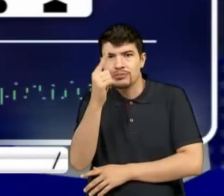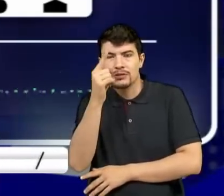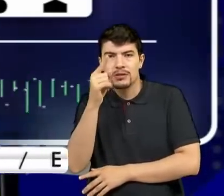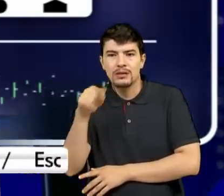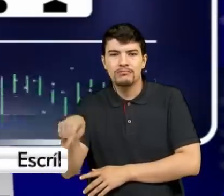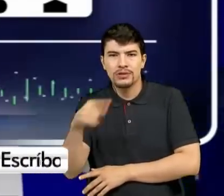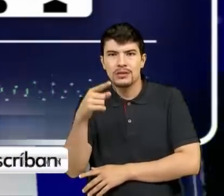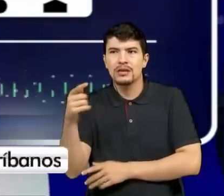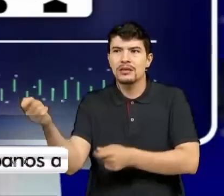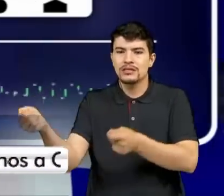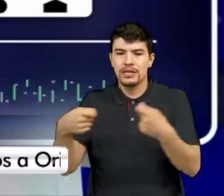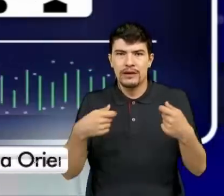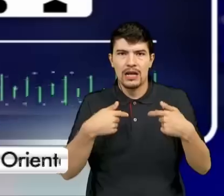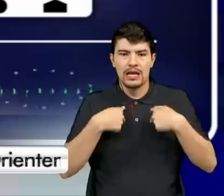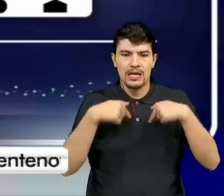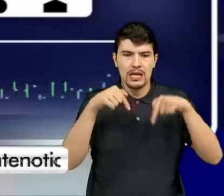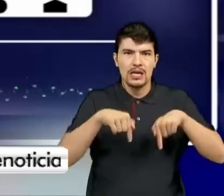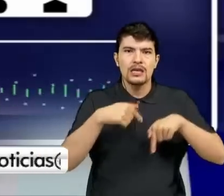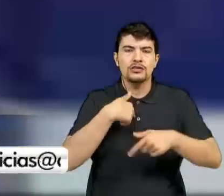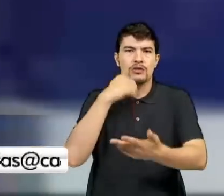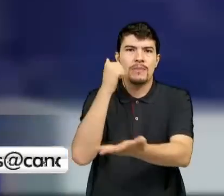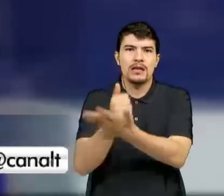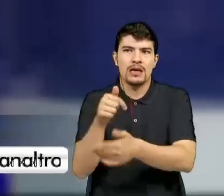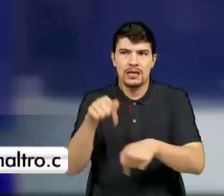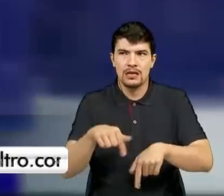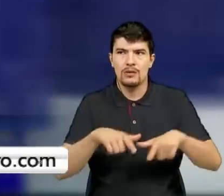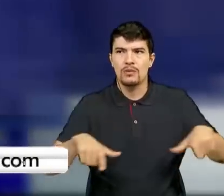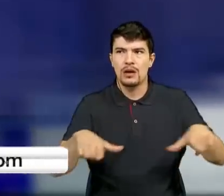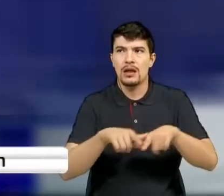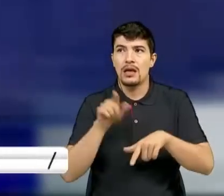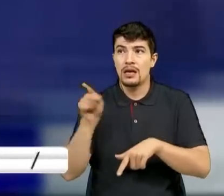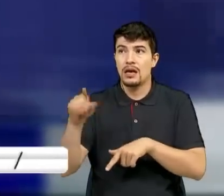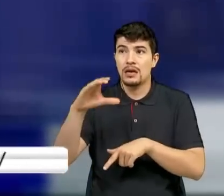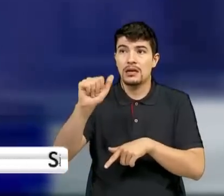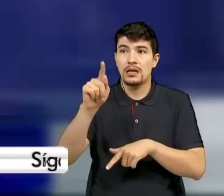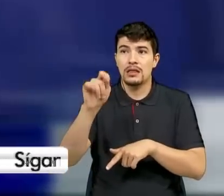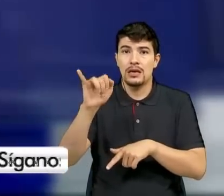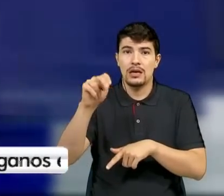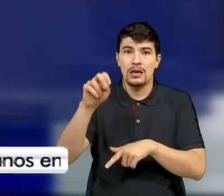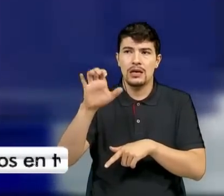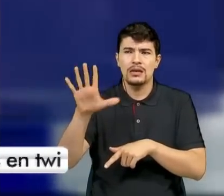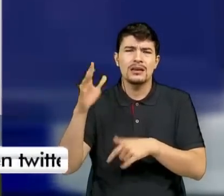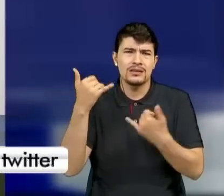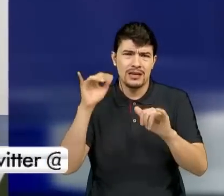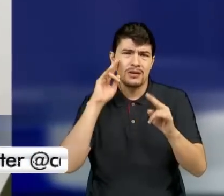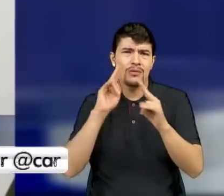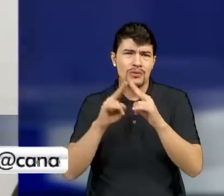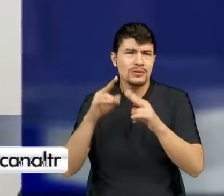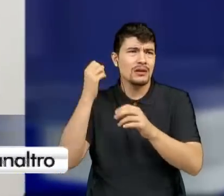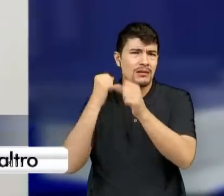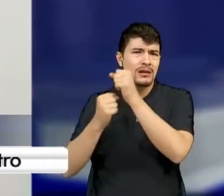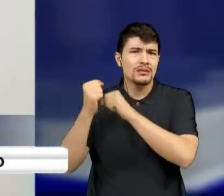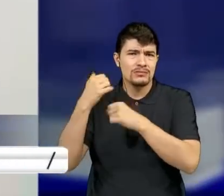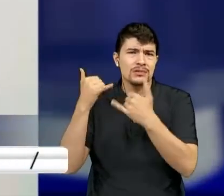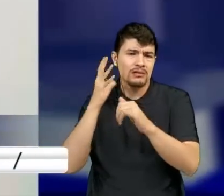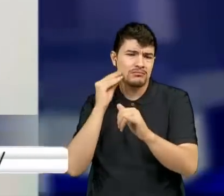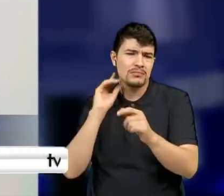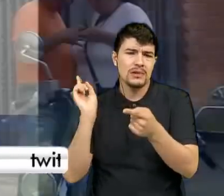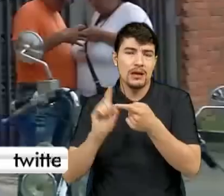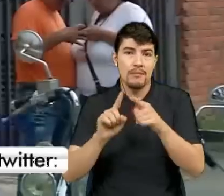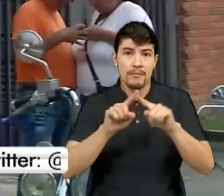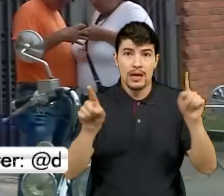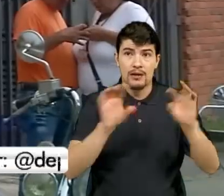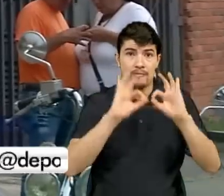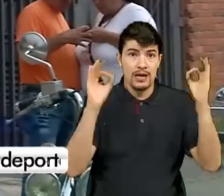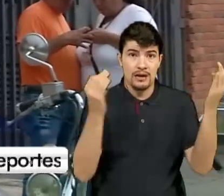a que se la llevaran para él matarla allá. Caterine y Elizaldo se habrían conocido hace ya varios años, pero según sus familiares,